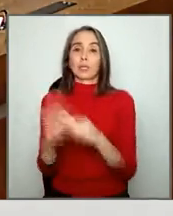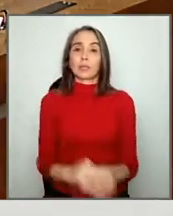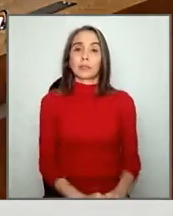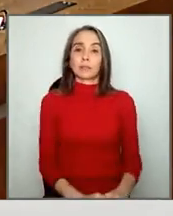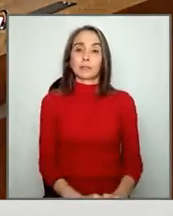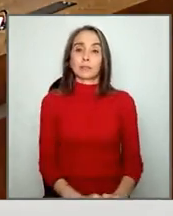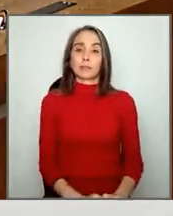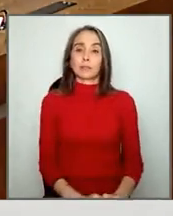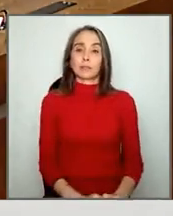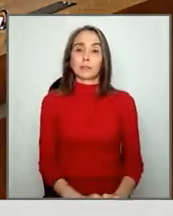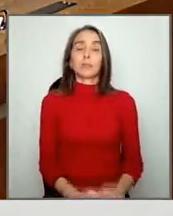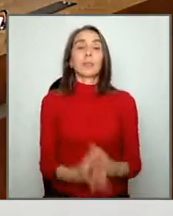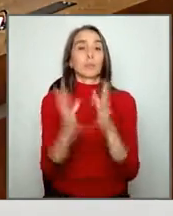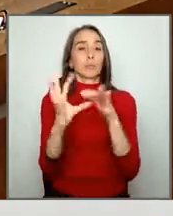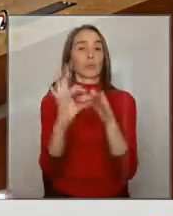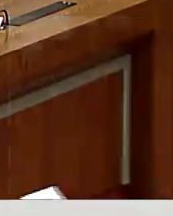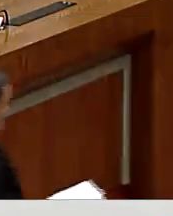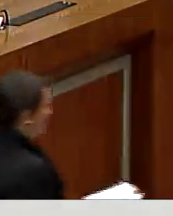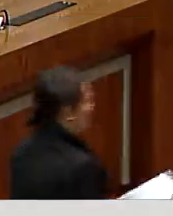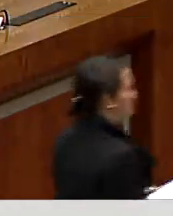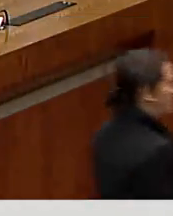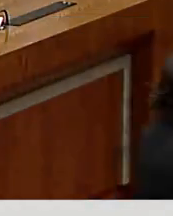Muchas gracias diputada